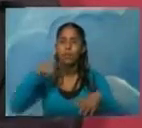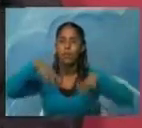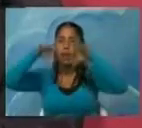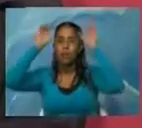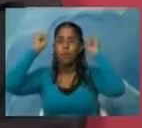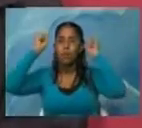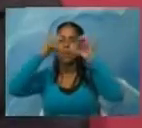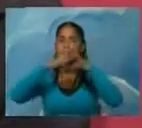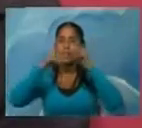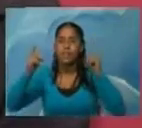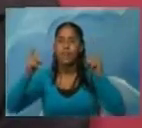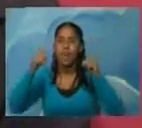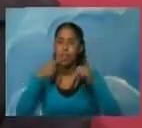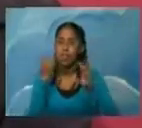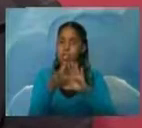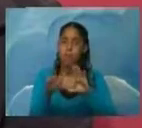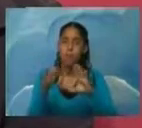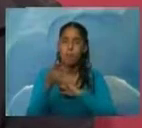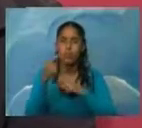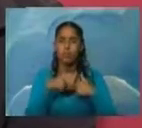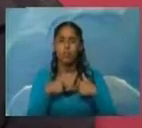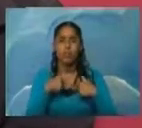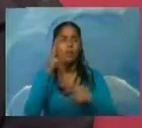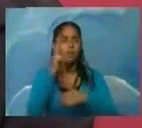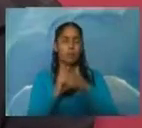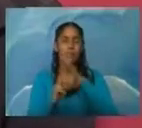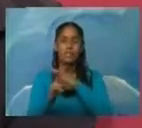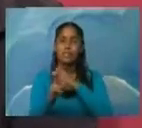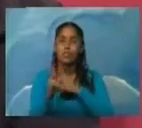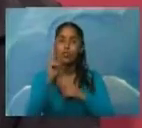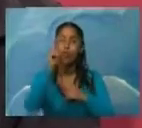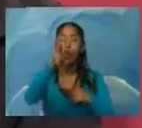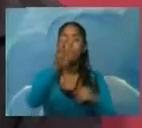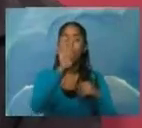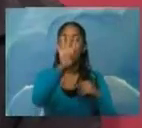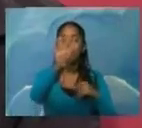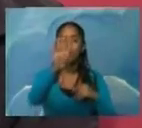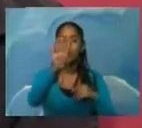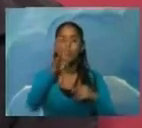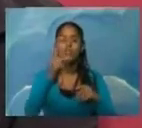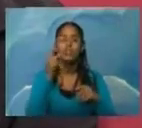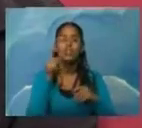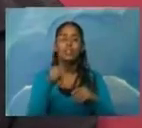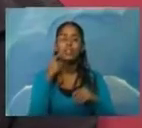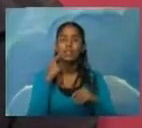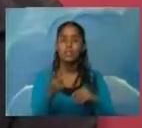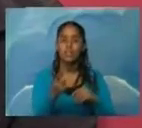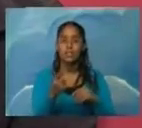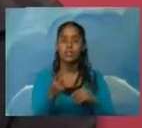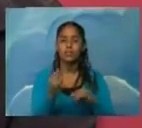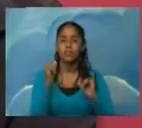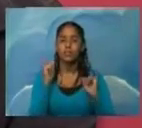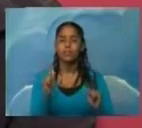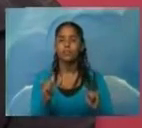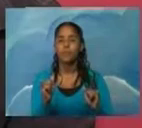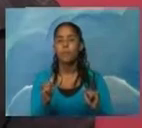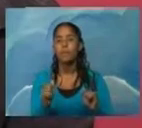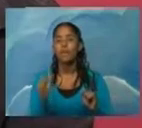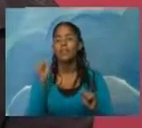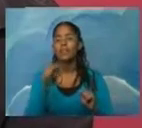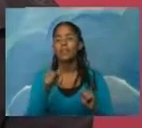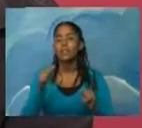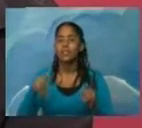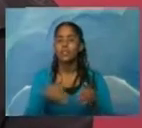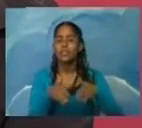a diezmar. Pero aquí me corresponde el versículo 24 y dice: Y si el